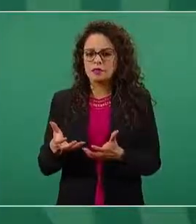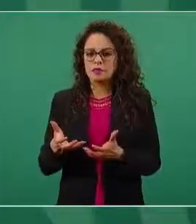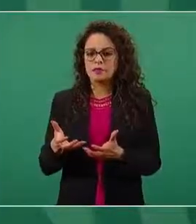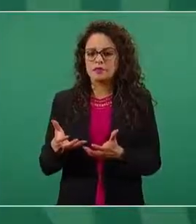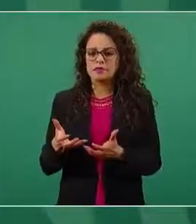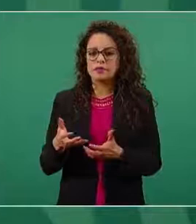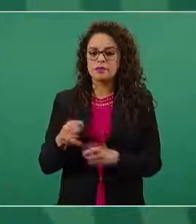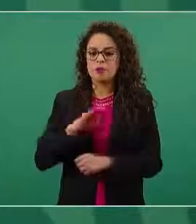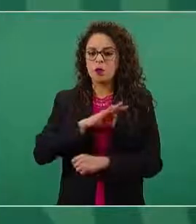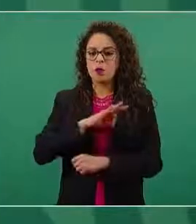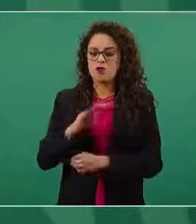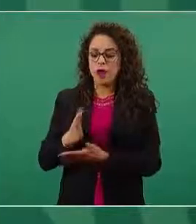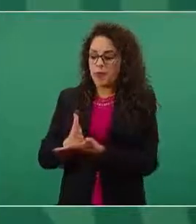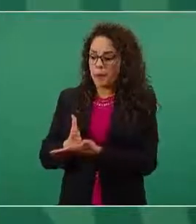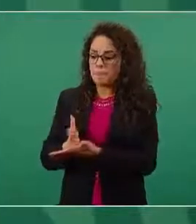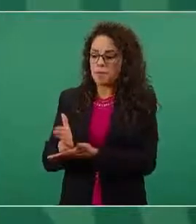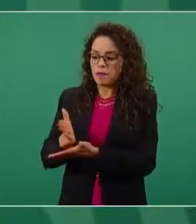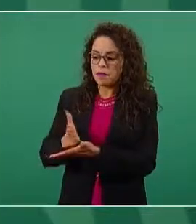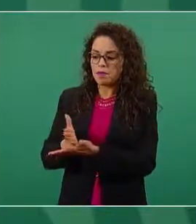espacios en el Poder Judicial